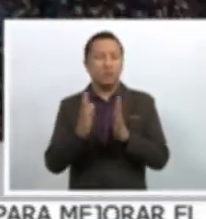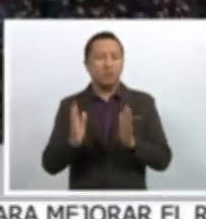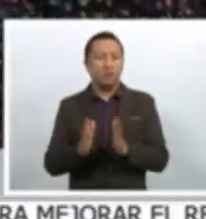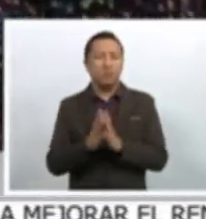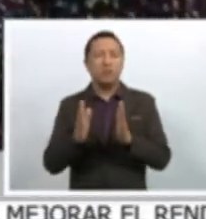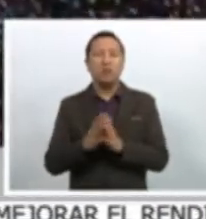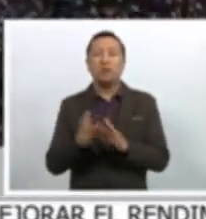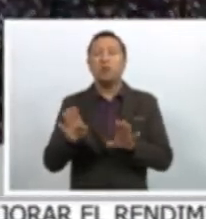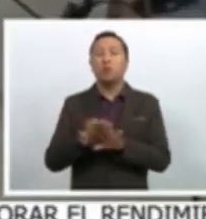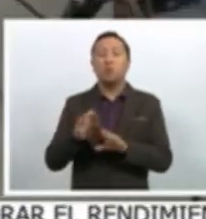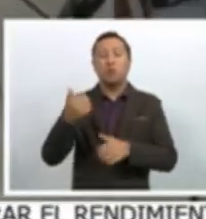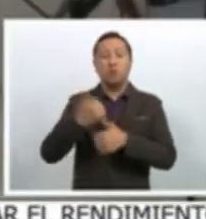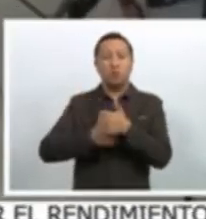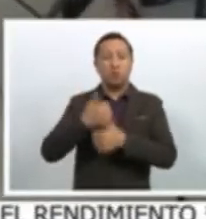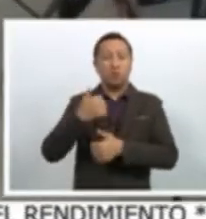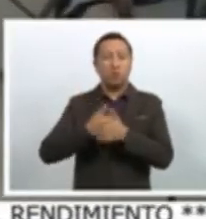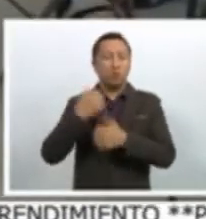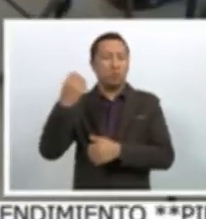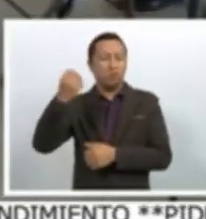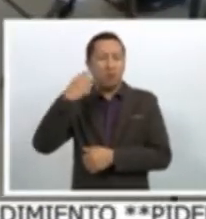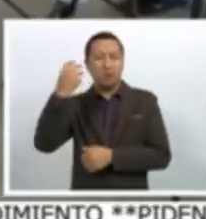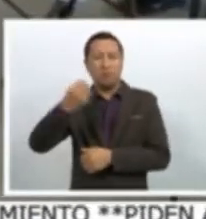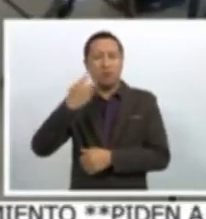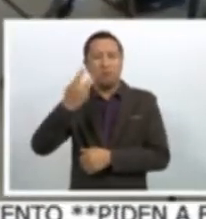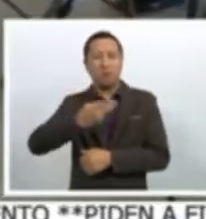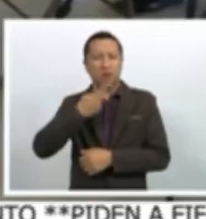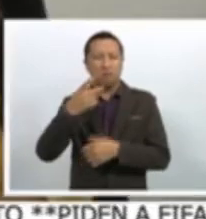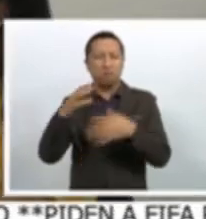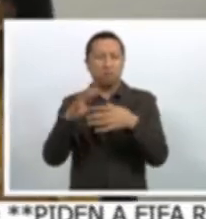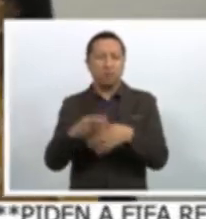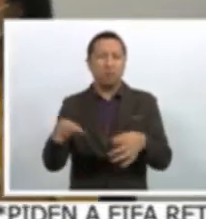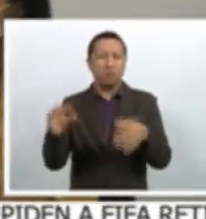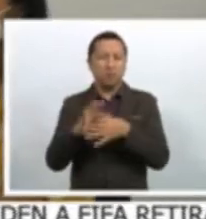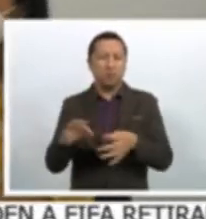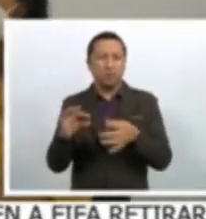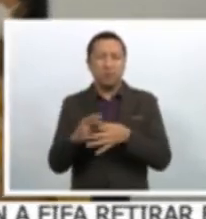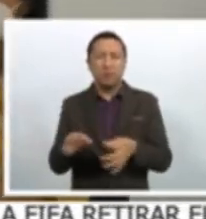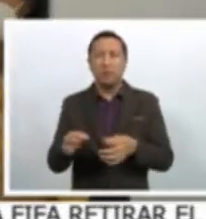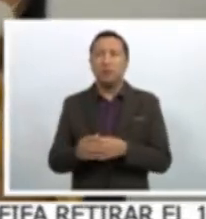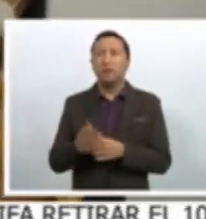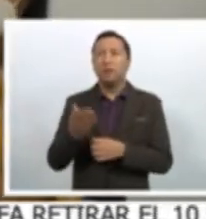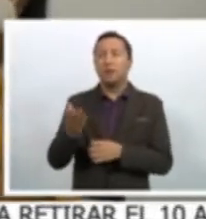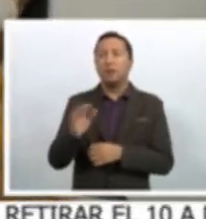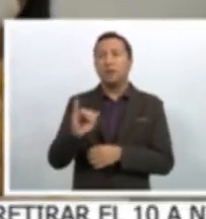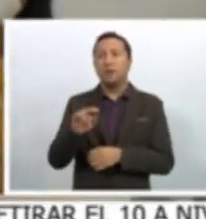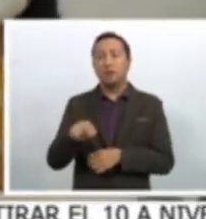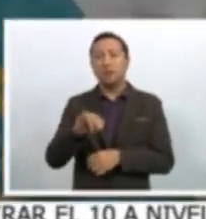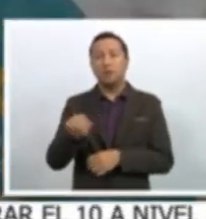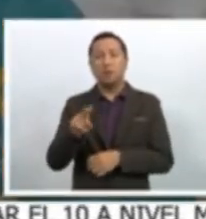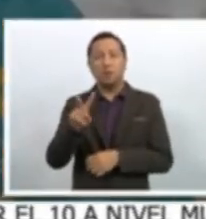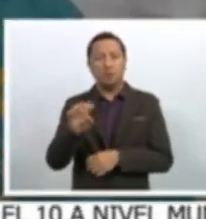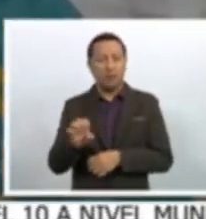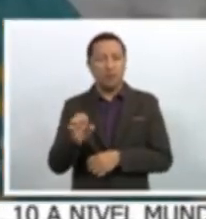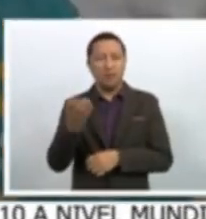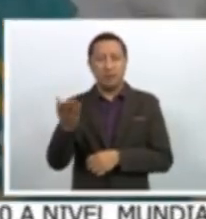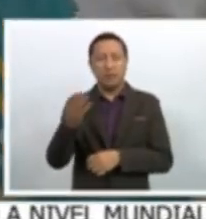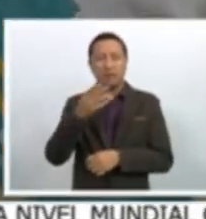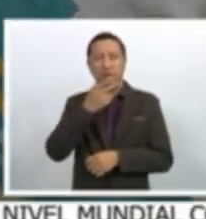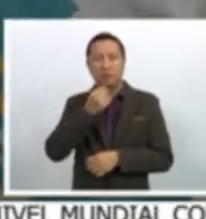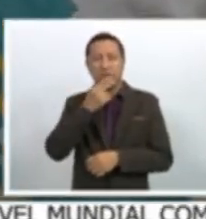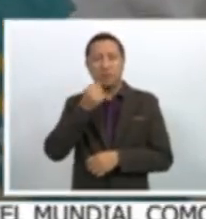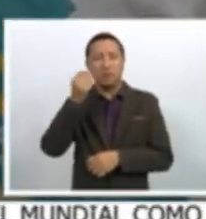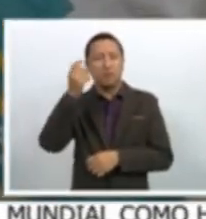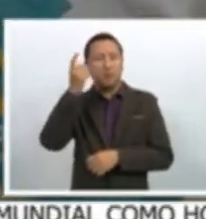de oratoria Quintana Roo tiene la voz. El director general del Instituto Quintanarroense de la Juventud, Fernando Méndez Santiago, señaló que este evento